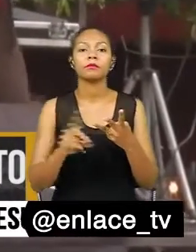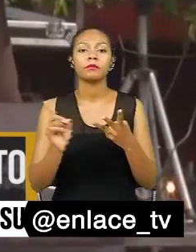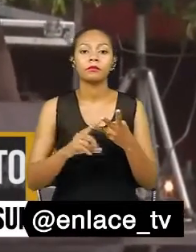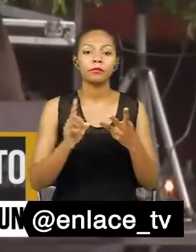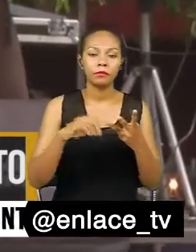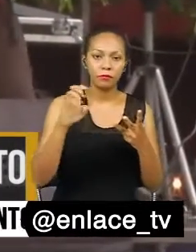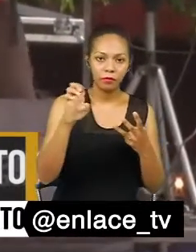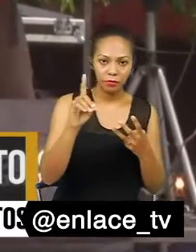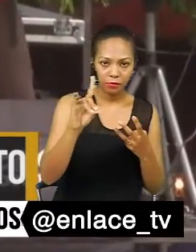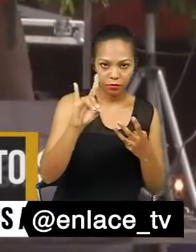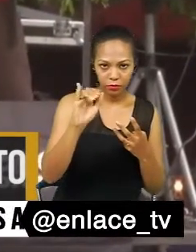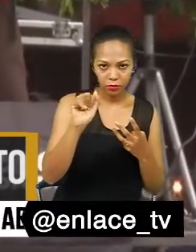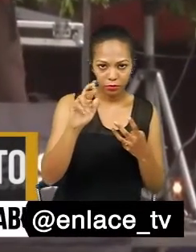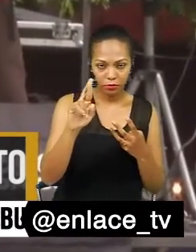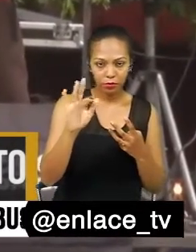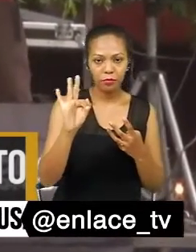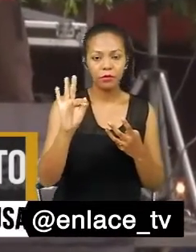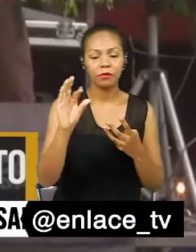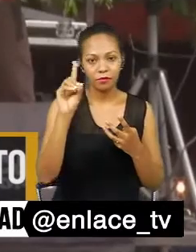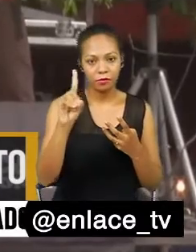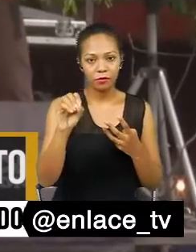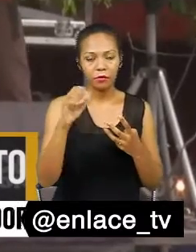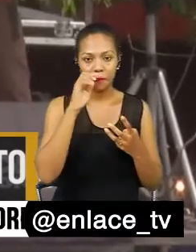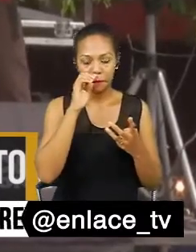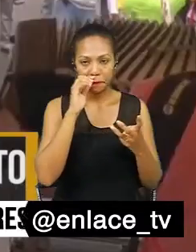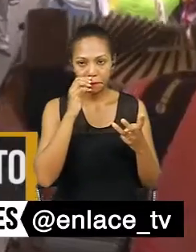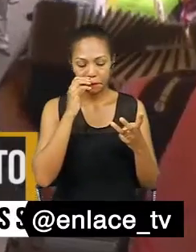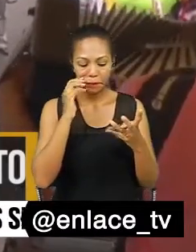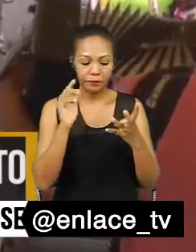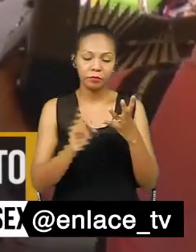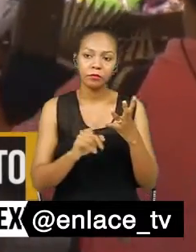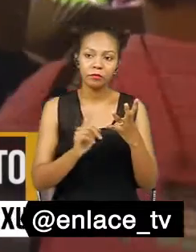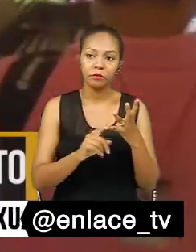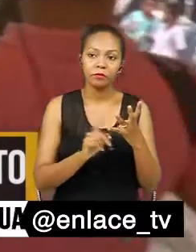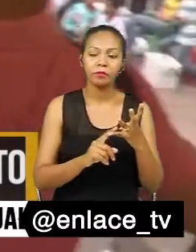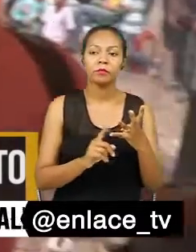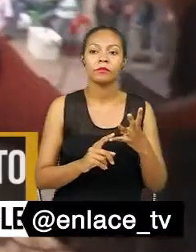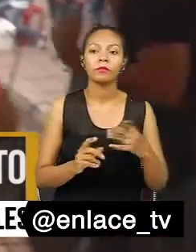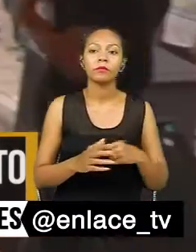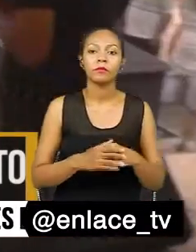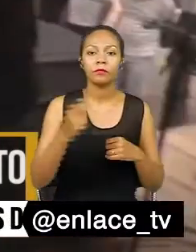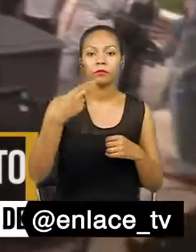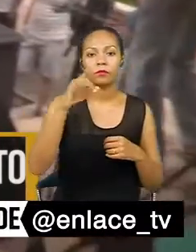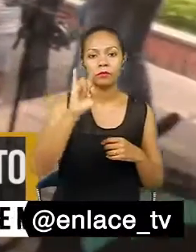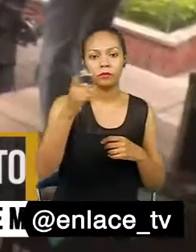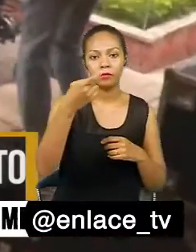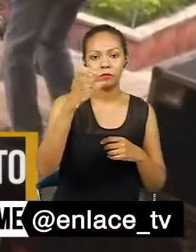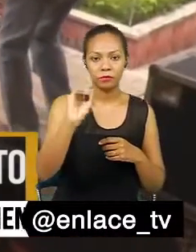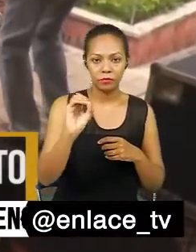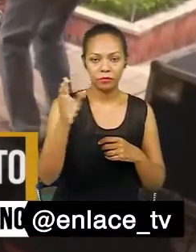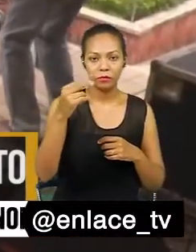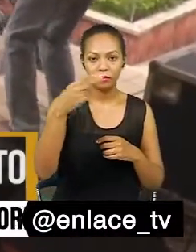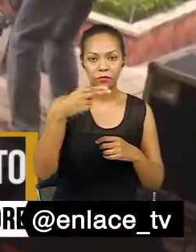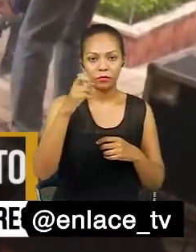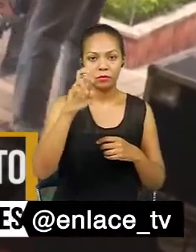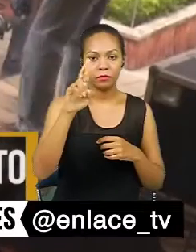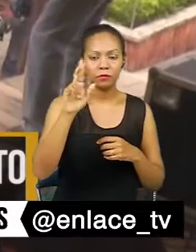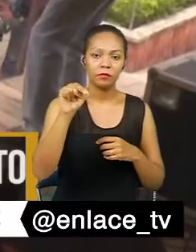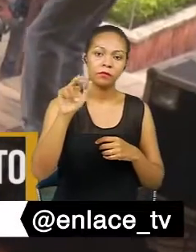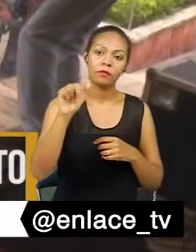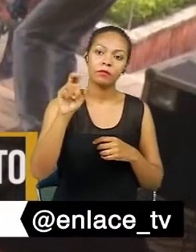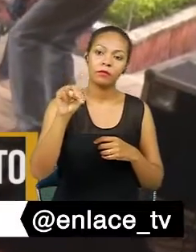Eduardo Andrés López Bustamante, Los Tiempos Están Cambiando, Una Puya, Hugo Hernando Bernal Vallejo, Merengue,